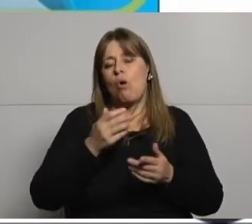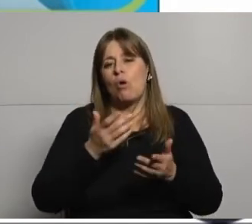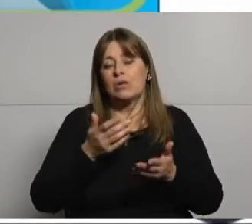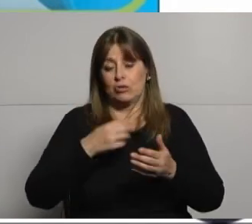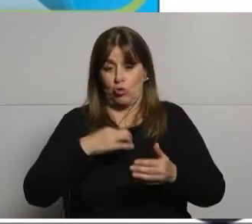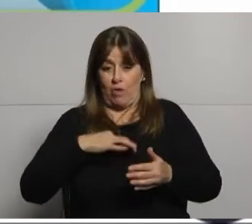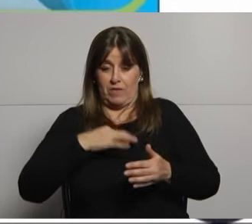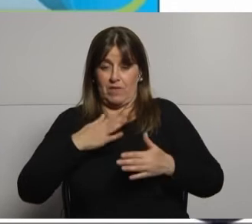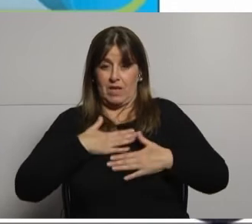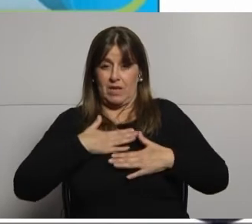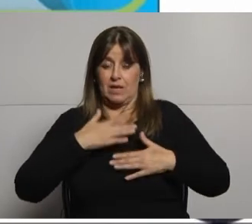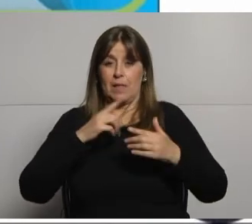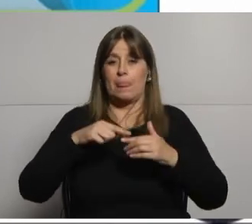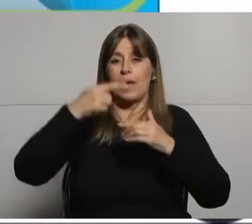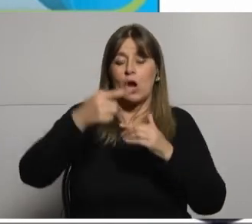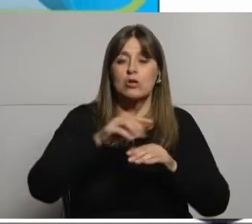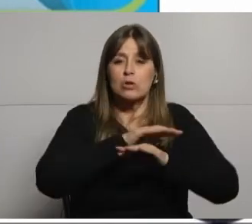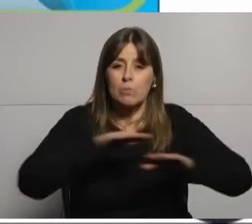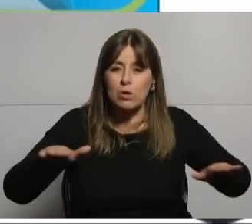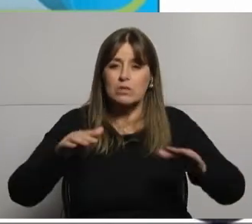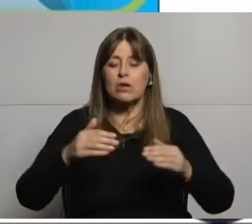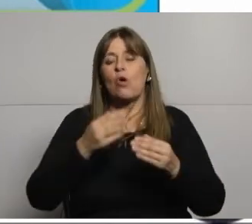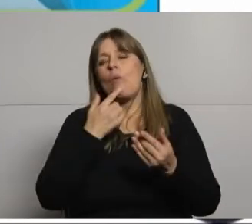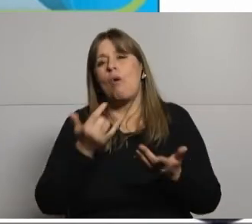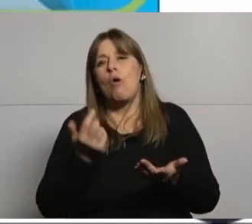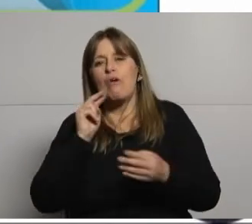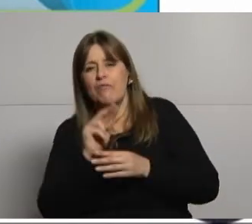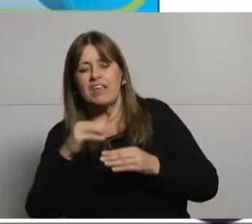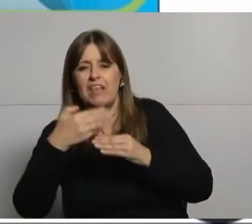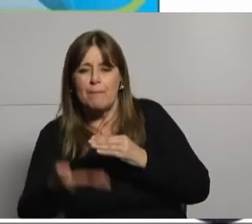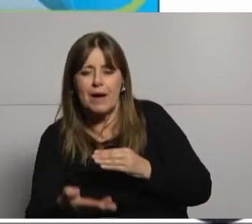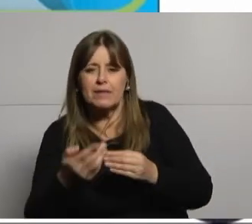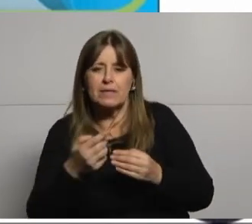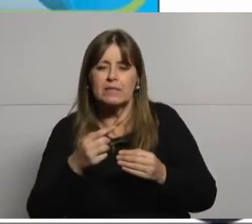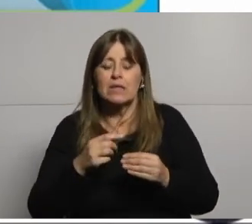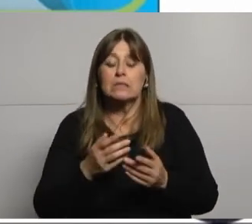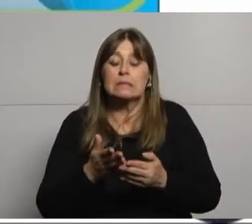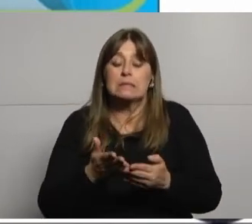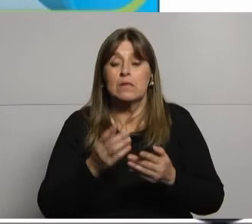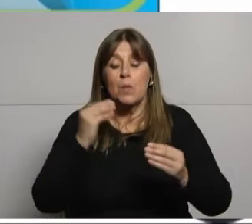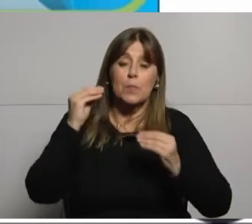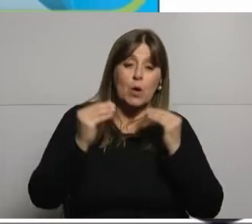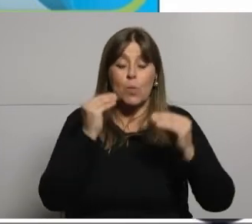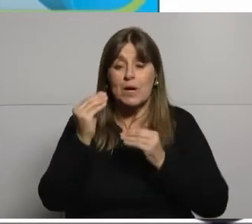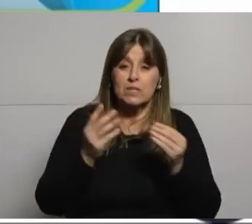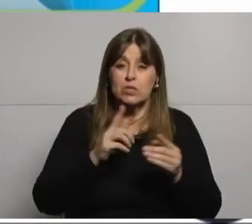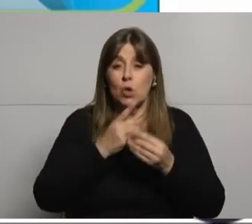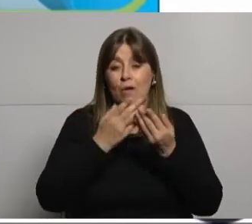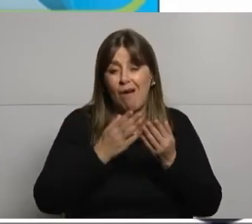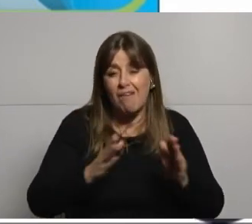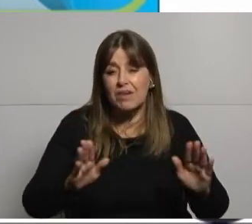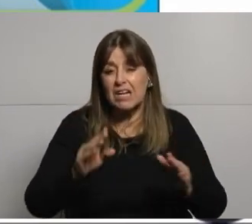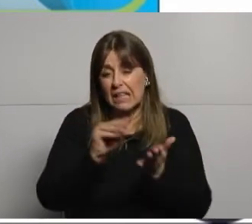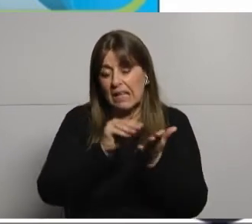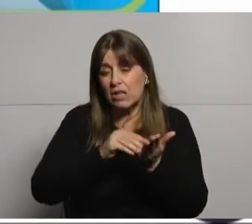lo viví del otro lado del mostrador también, la cierta premura o preocupación de no abrir estos datos por